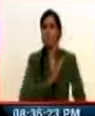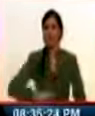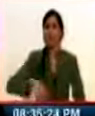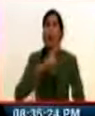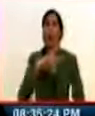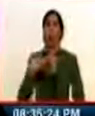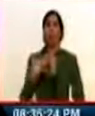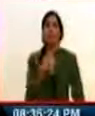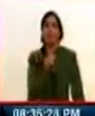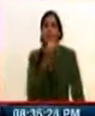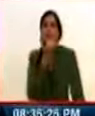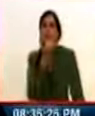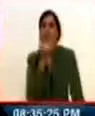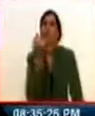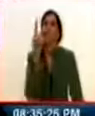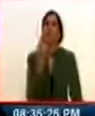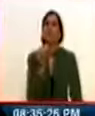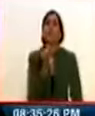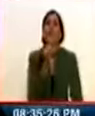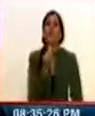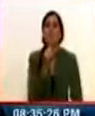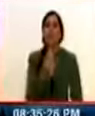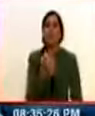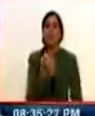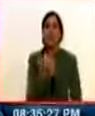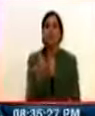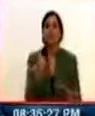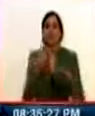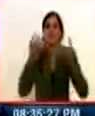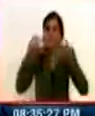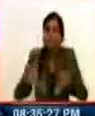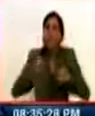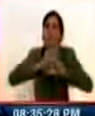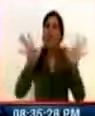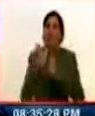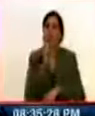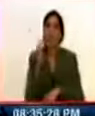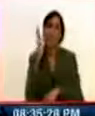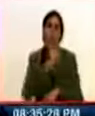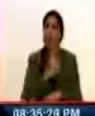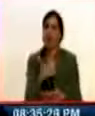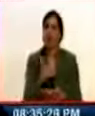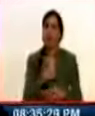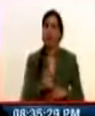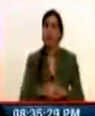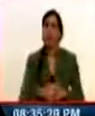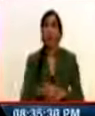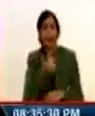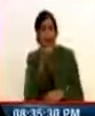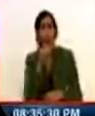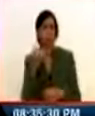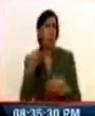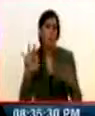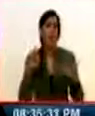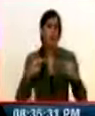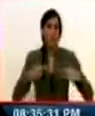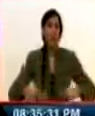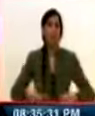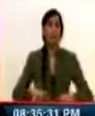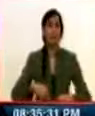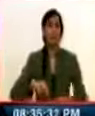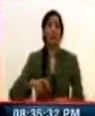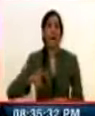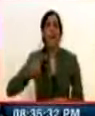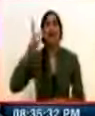ese error por falta de información correcta. Nosotros decimos que errar es de humano, pero rectificar